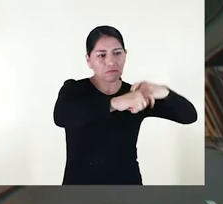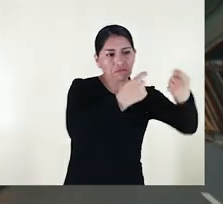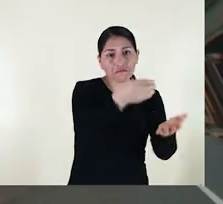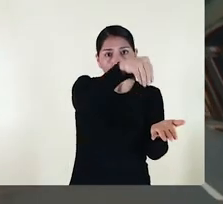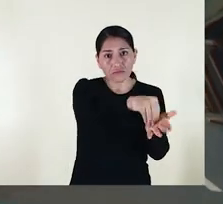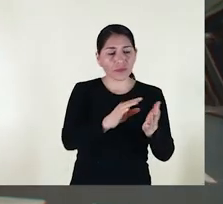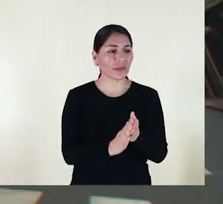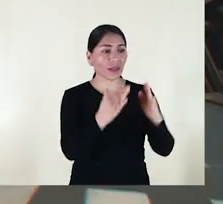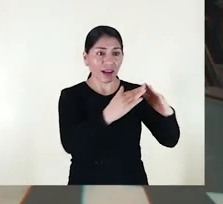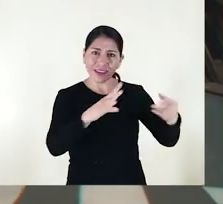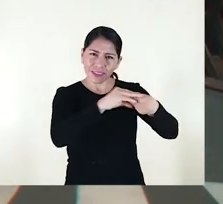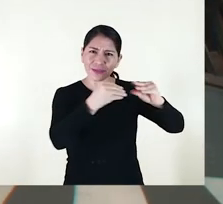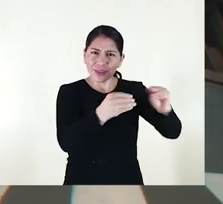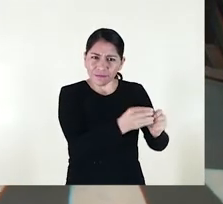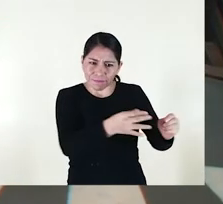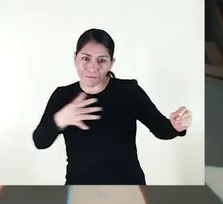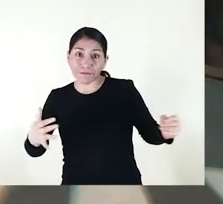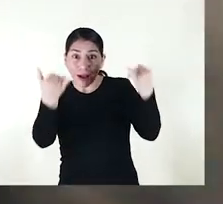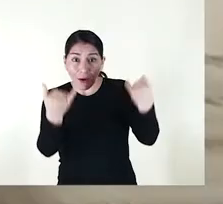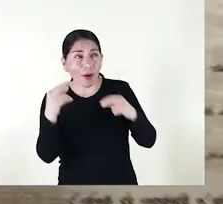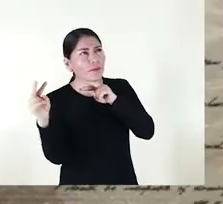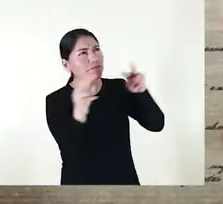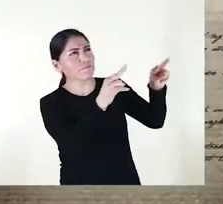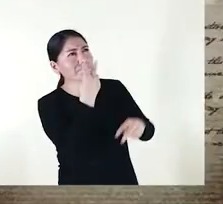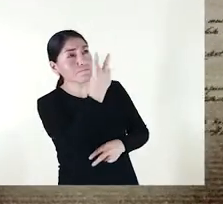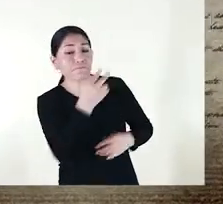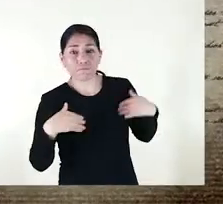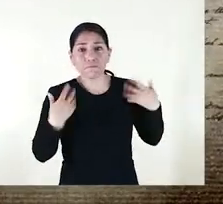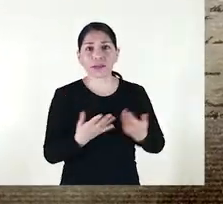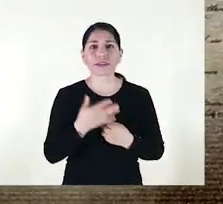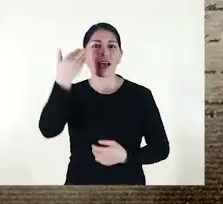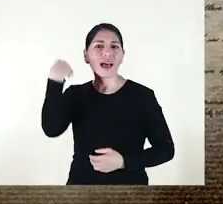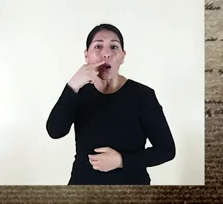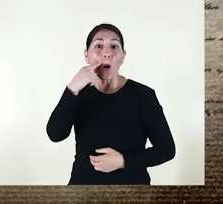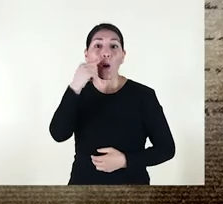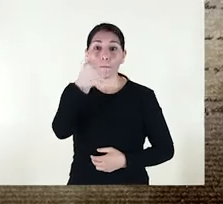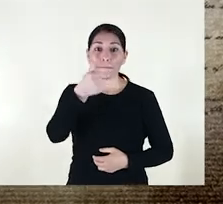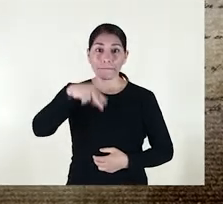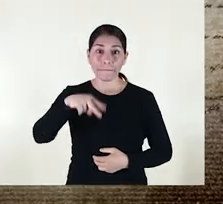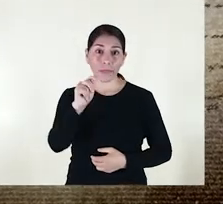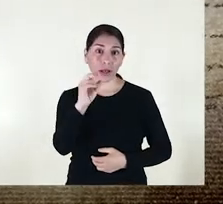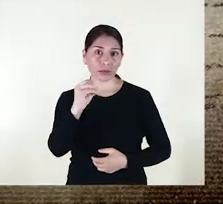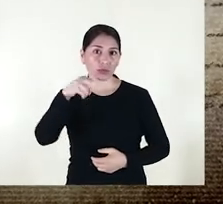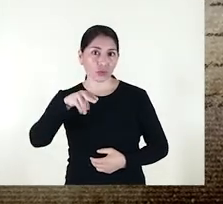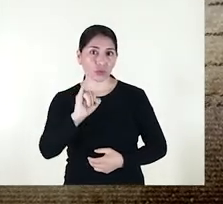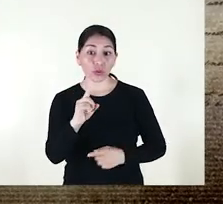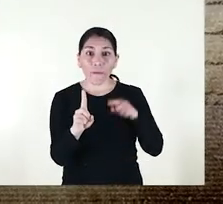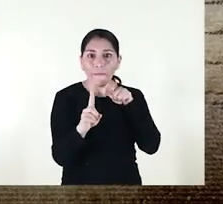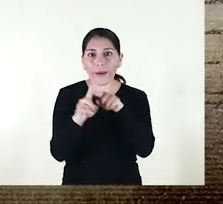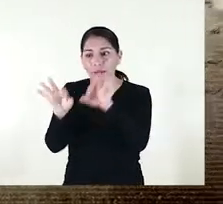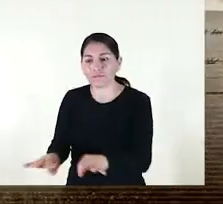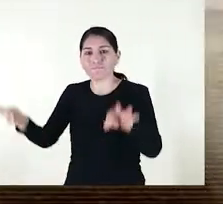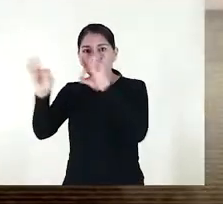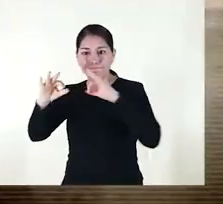casa tiene una historia larga y unos detalles que aún se pueden ver. Antonio Menergildo de Querejazo y Molinedo fue un importante y rico comerciante